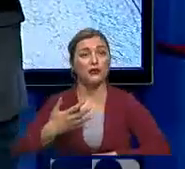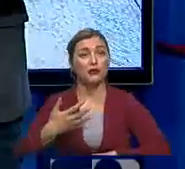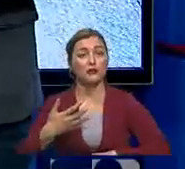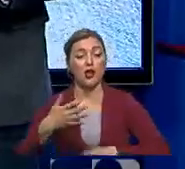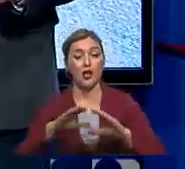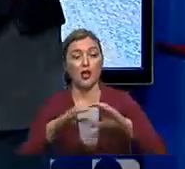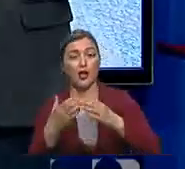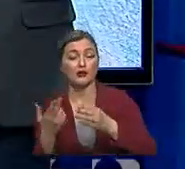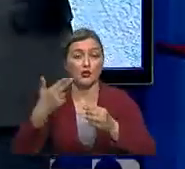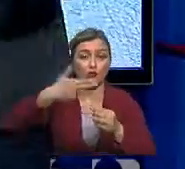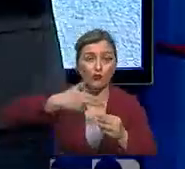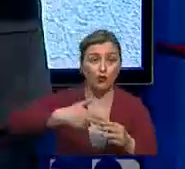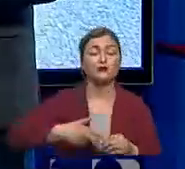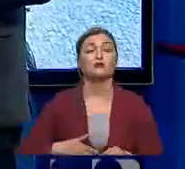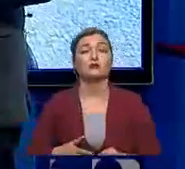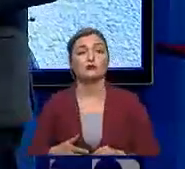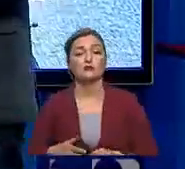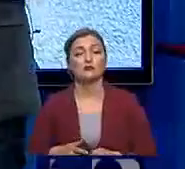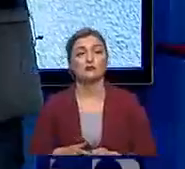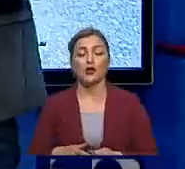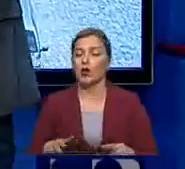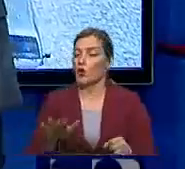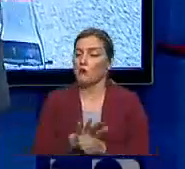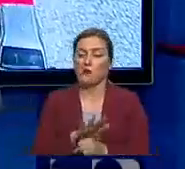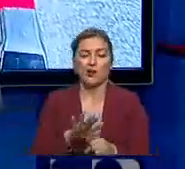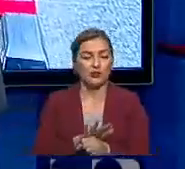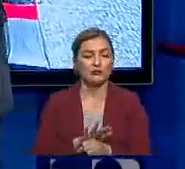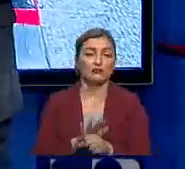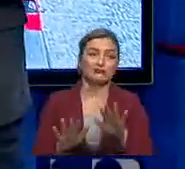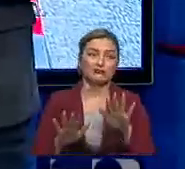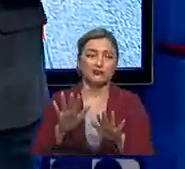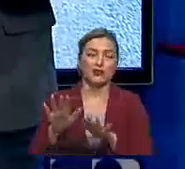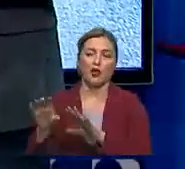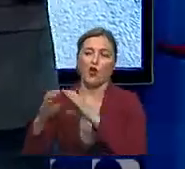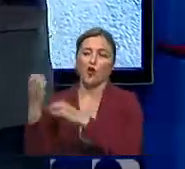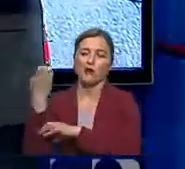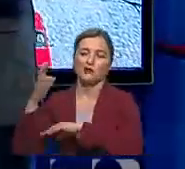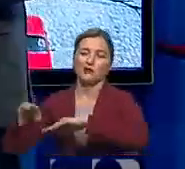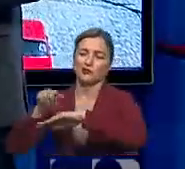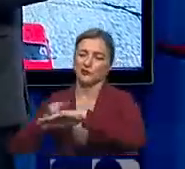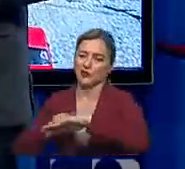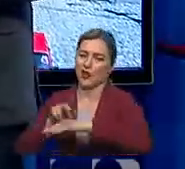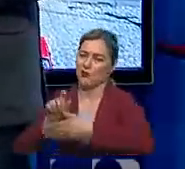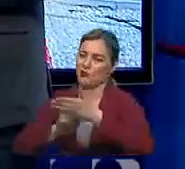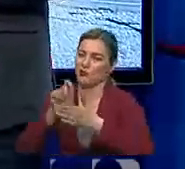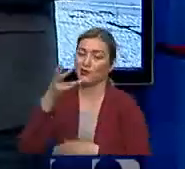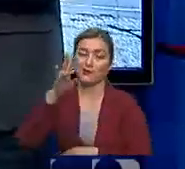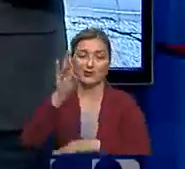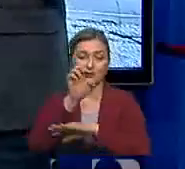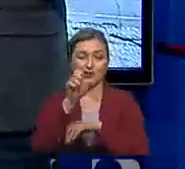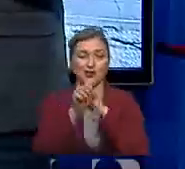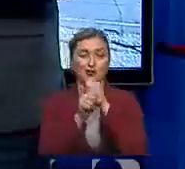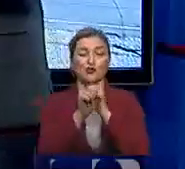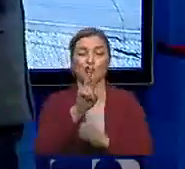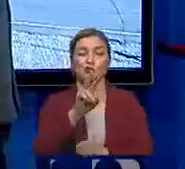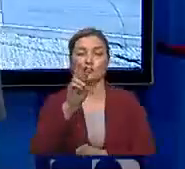eventuales retornos a clases y el retorno completo sería, y digo sería porque tiene que aprobarlo el COE, el 17 de enero del 2022.